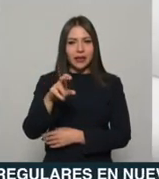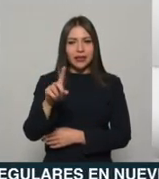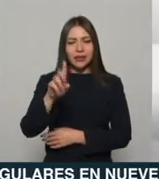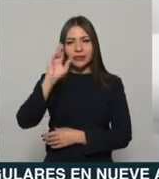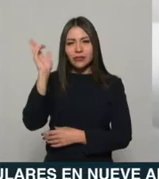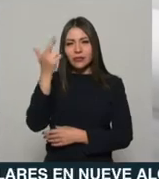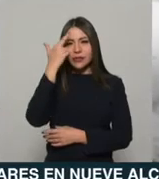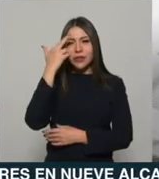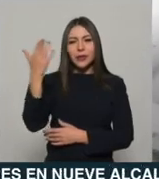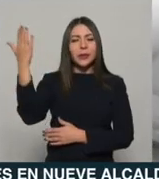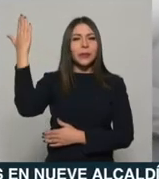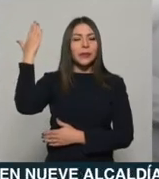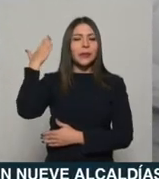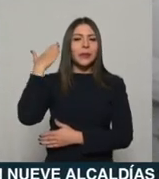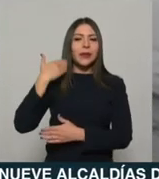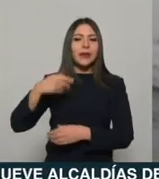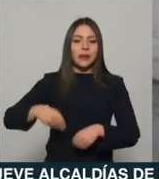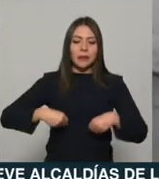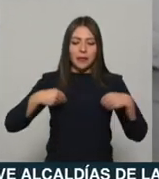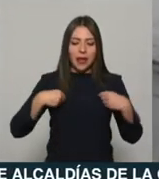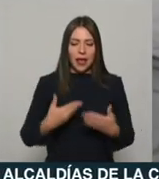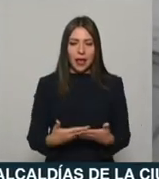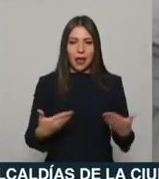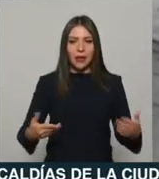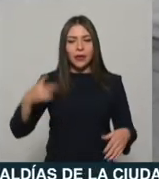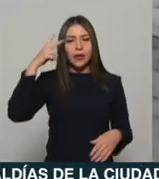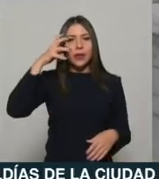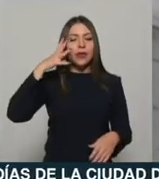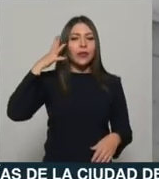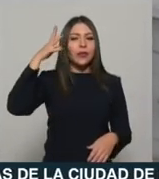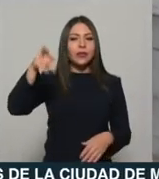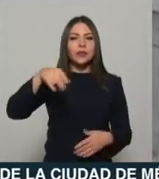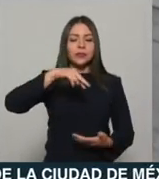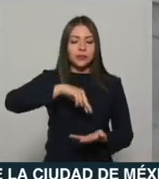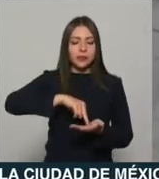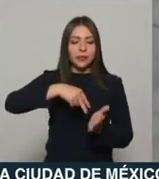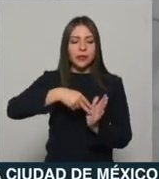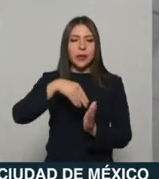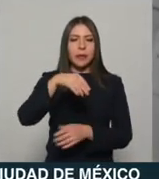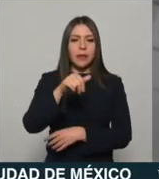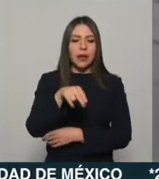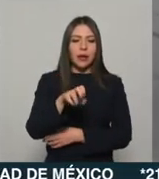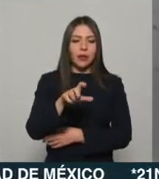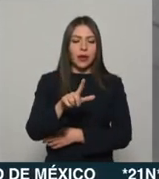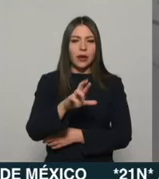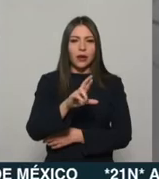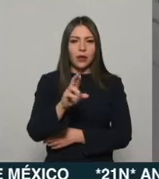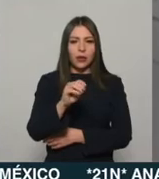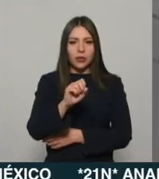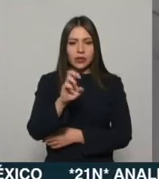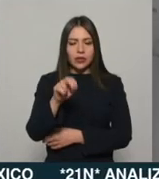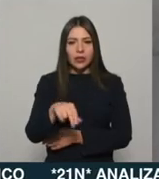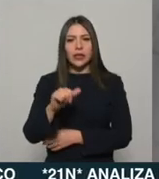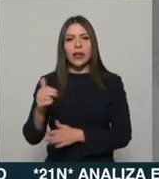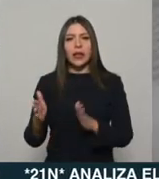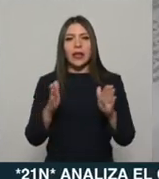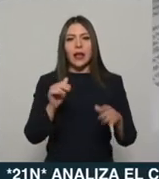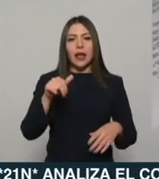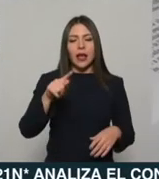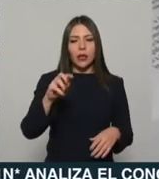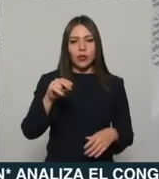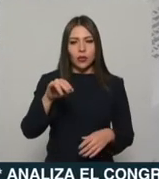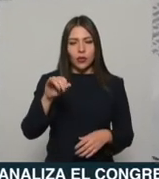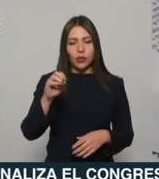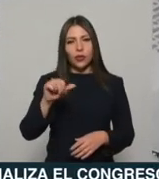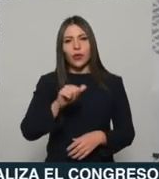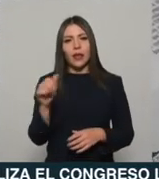presente y soñar en el futuro. Obra de los arquitectos Manuel Rosen Morrison, Antonio Recamier Montes y